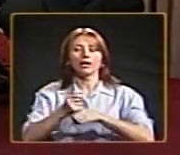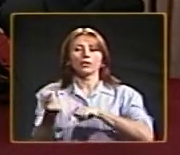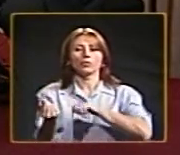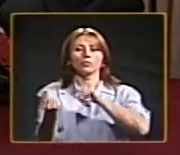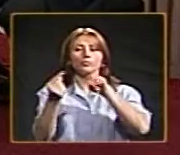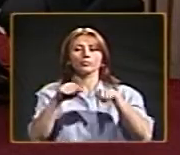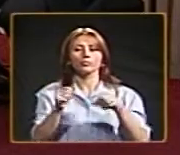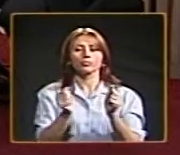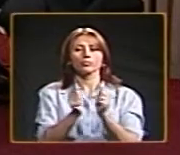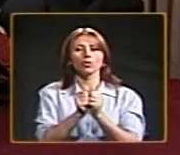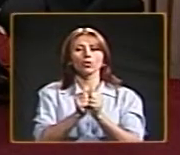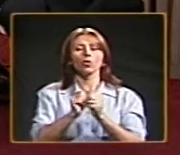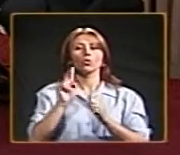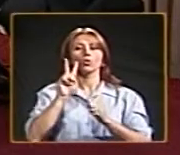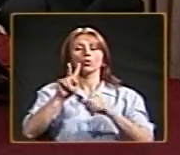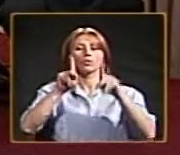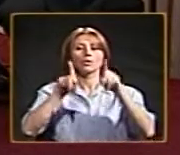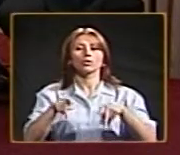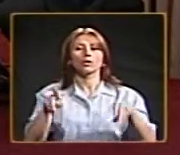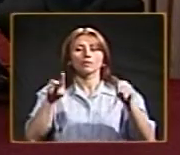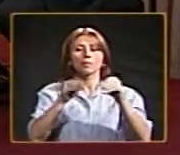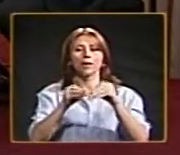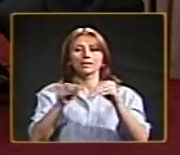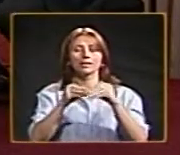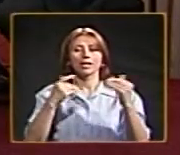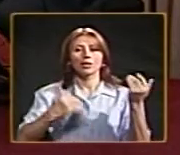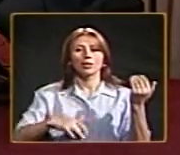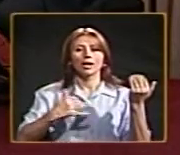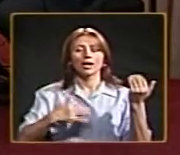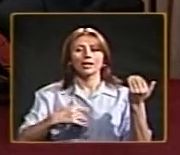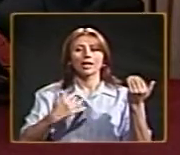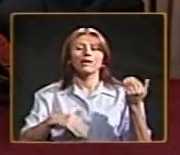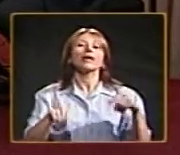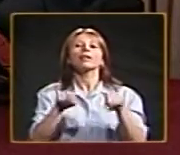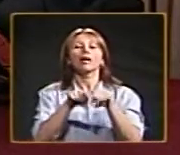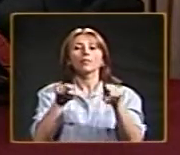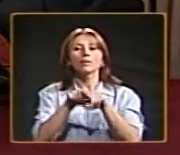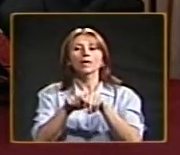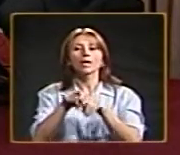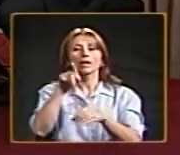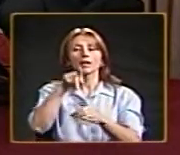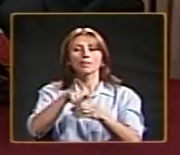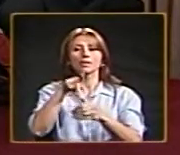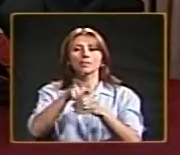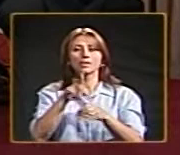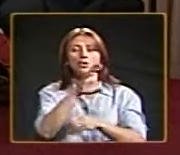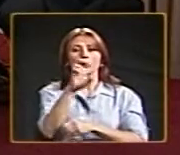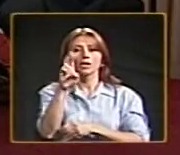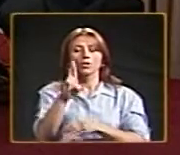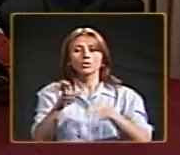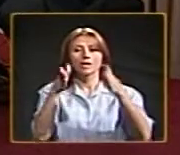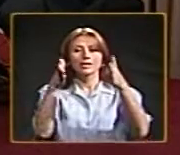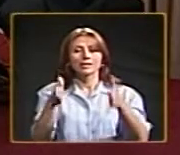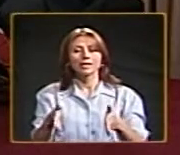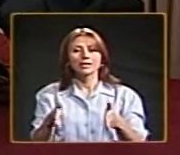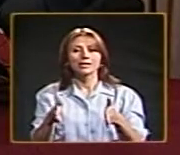trío. Él viene acompañado por dos guitarristas. Por otros dos guitarristas. Tendremos la participación del costarricense y ya